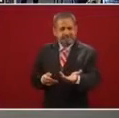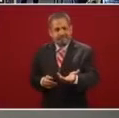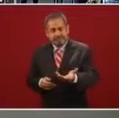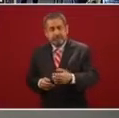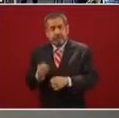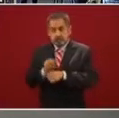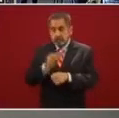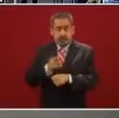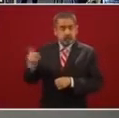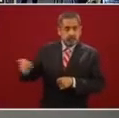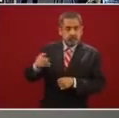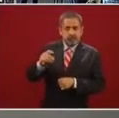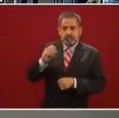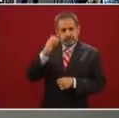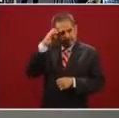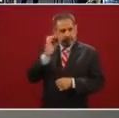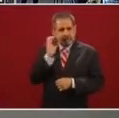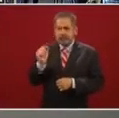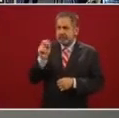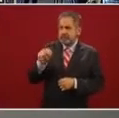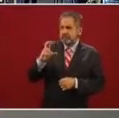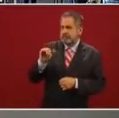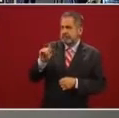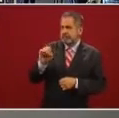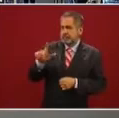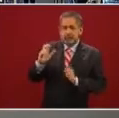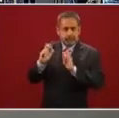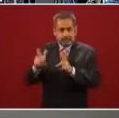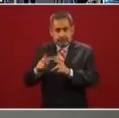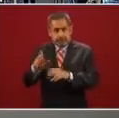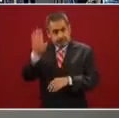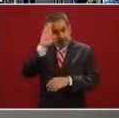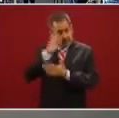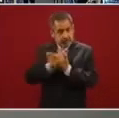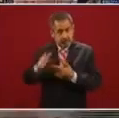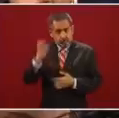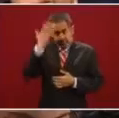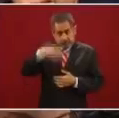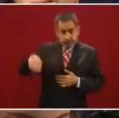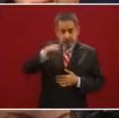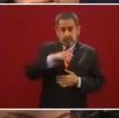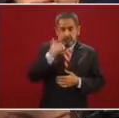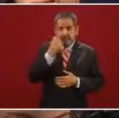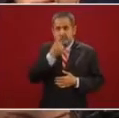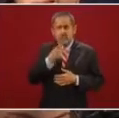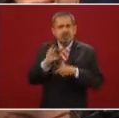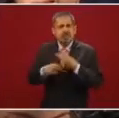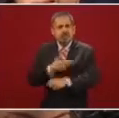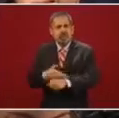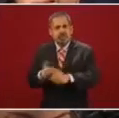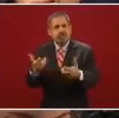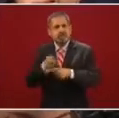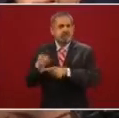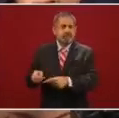en San Cristóbal de las Casas a una situación extrema. No sé si ustedes estén enterados y qué medidas se están